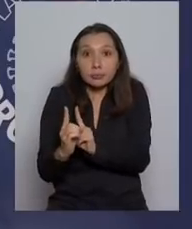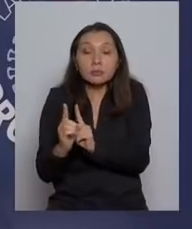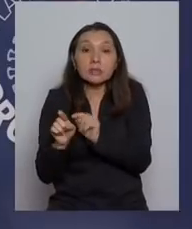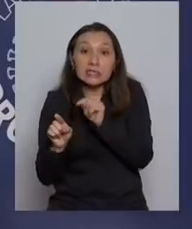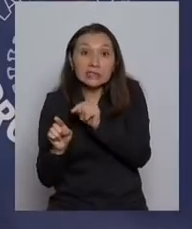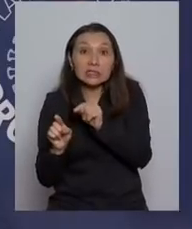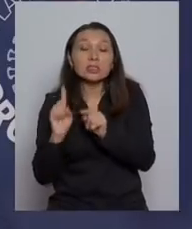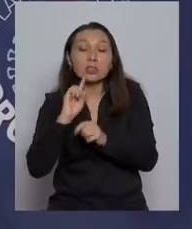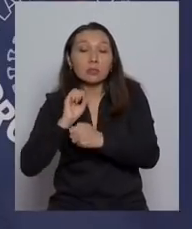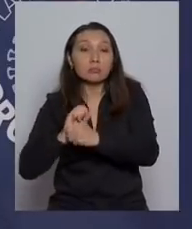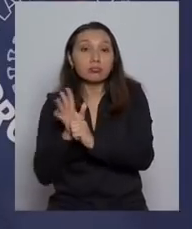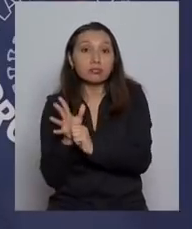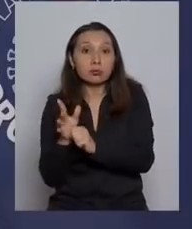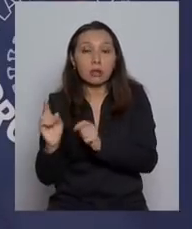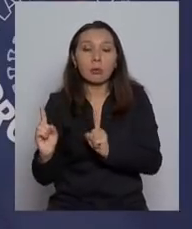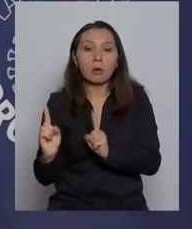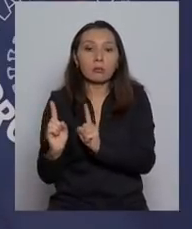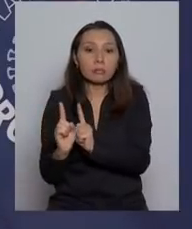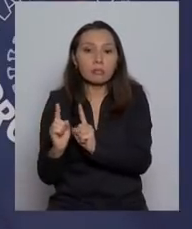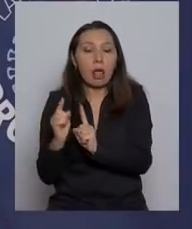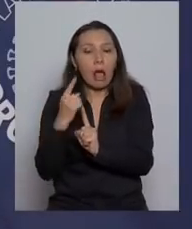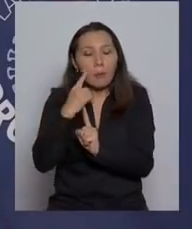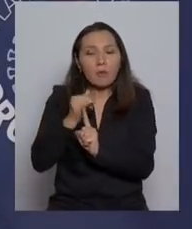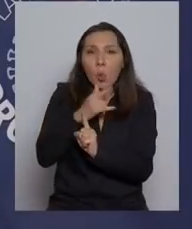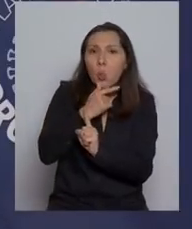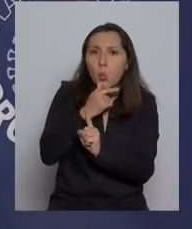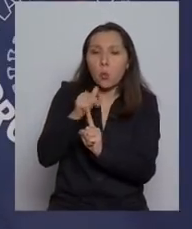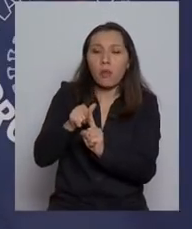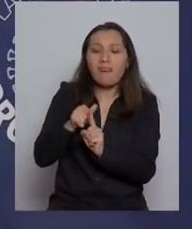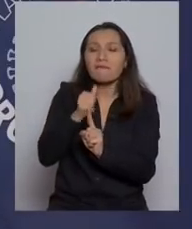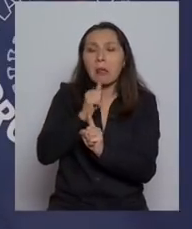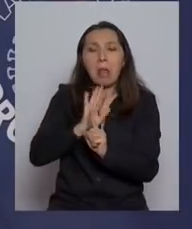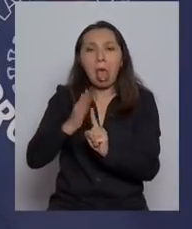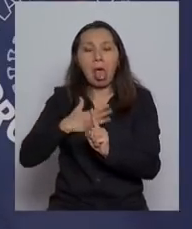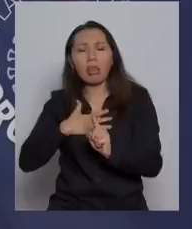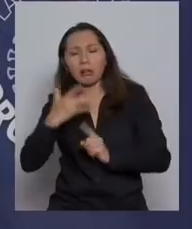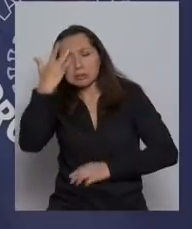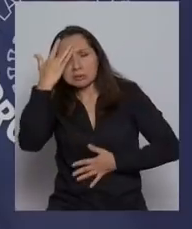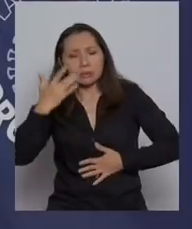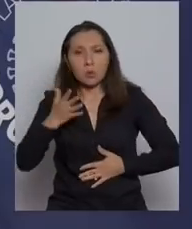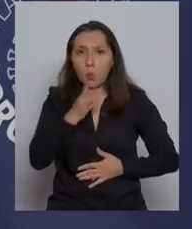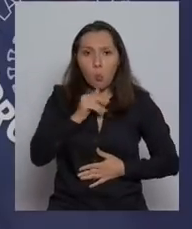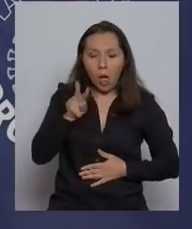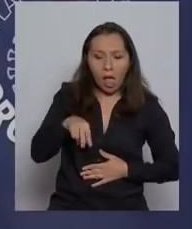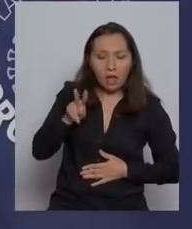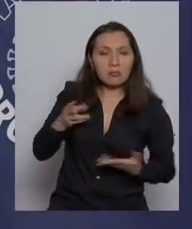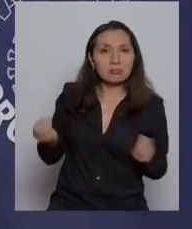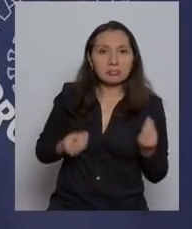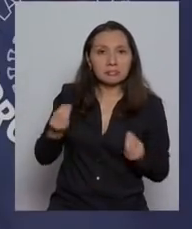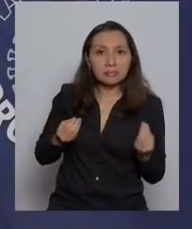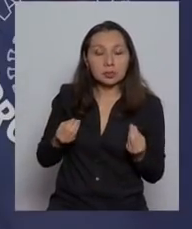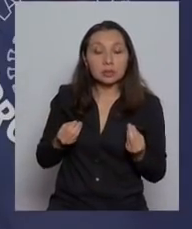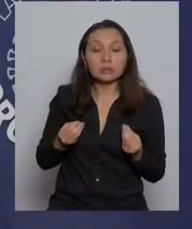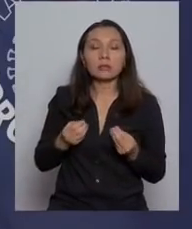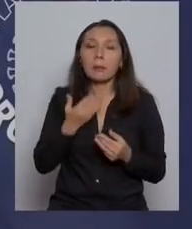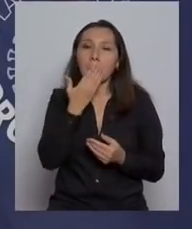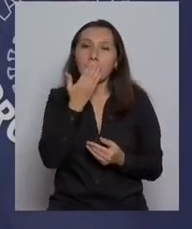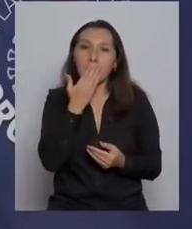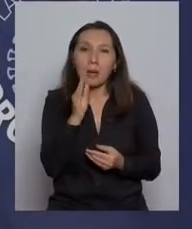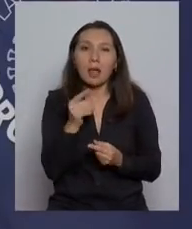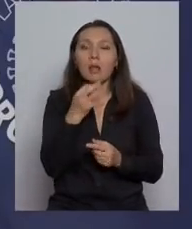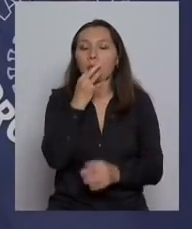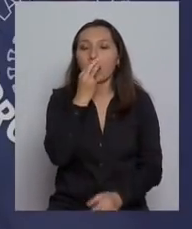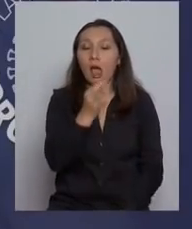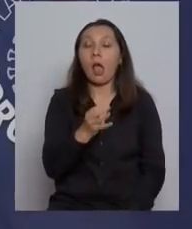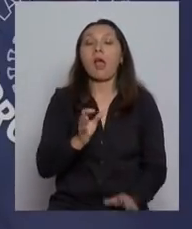alguien que ha sido confirmado como caso positivo y que no ha desarrollado los síntomas. ¿Para qué? Con el objeto fundamental